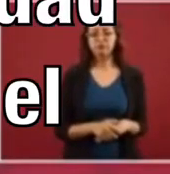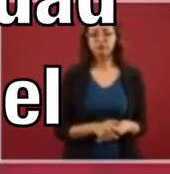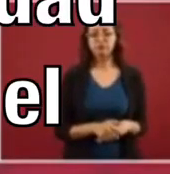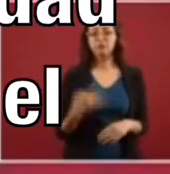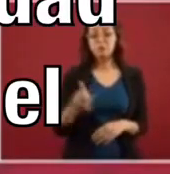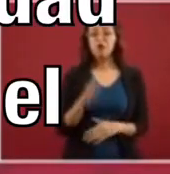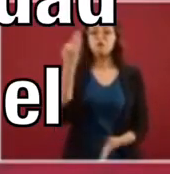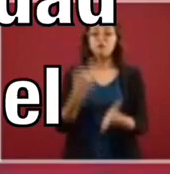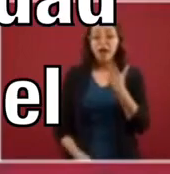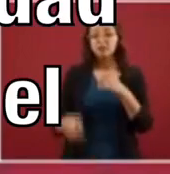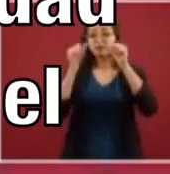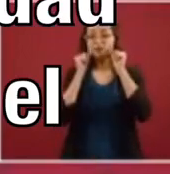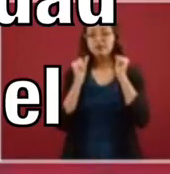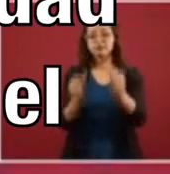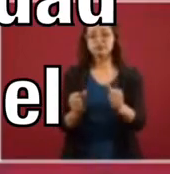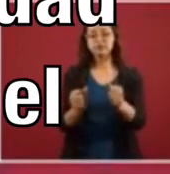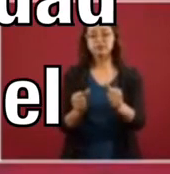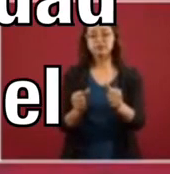atendiendo